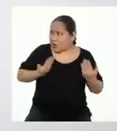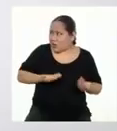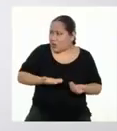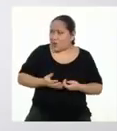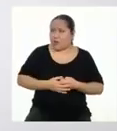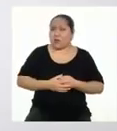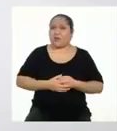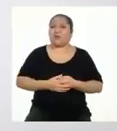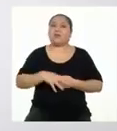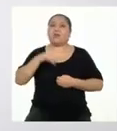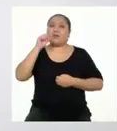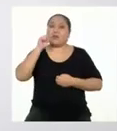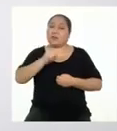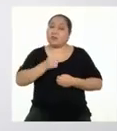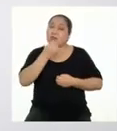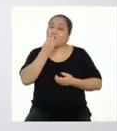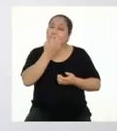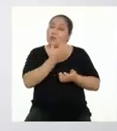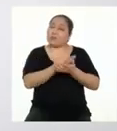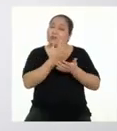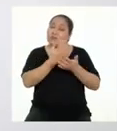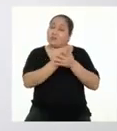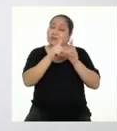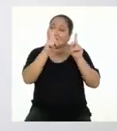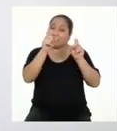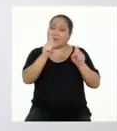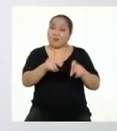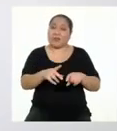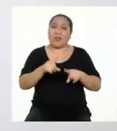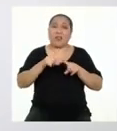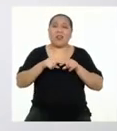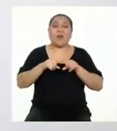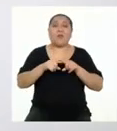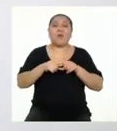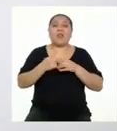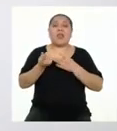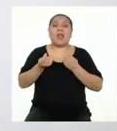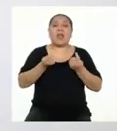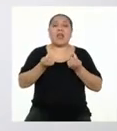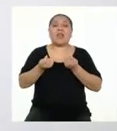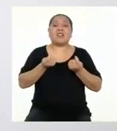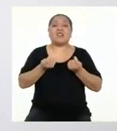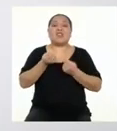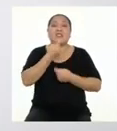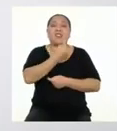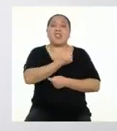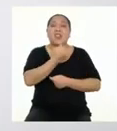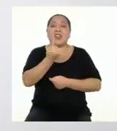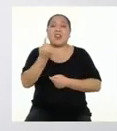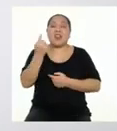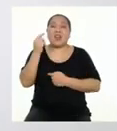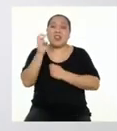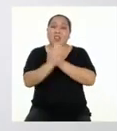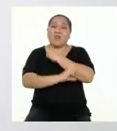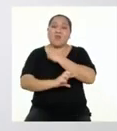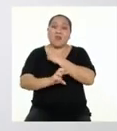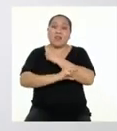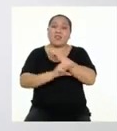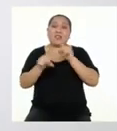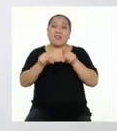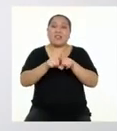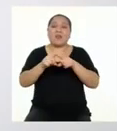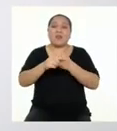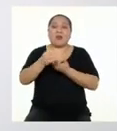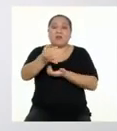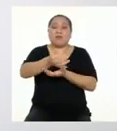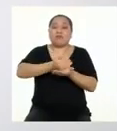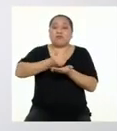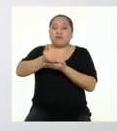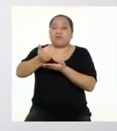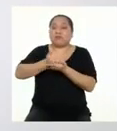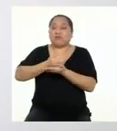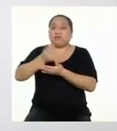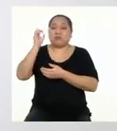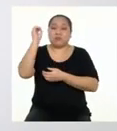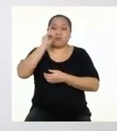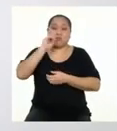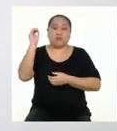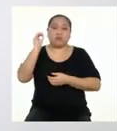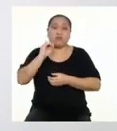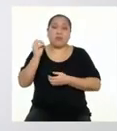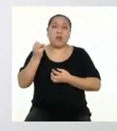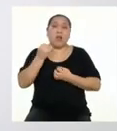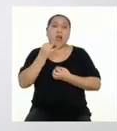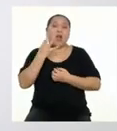tenerlos? Es una buena pregunta. Depende de la gestión de cada país y también de su recaudación de impuestos. En